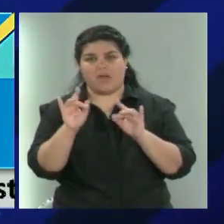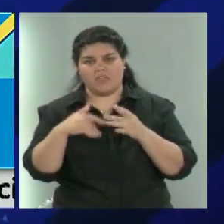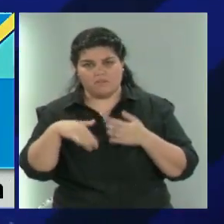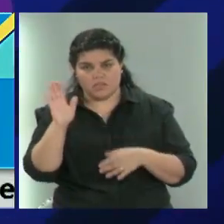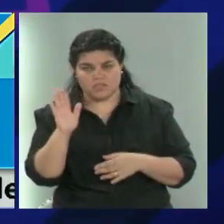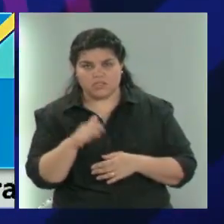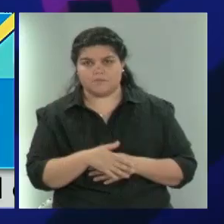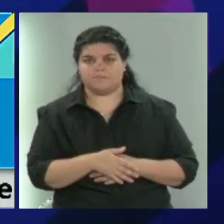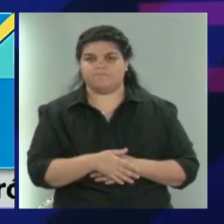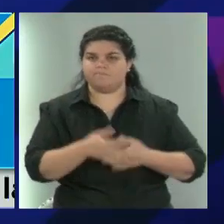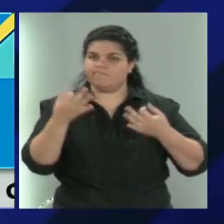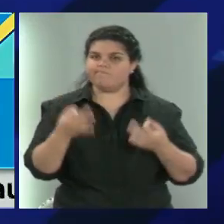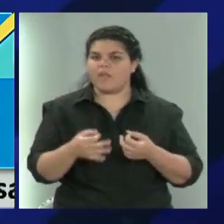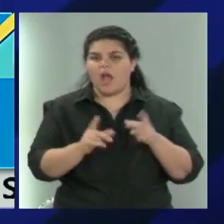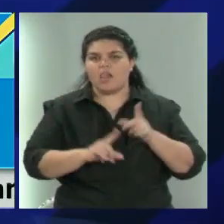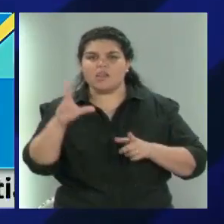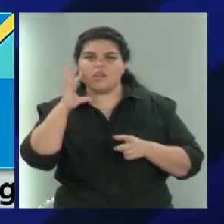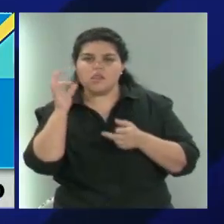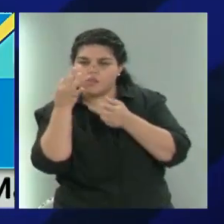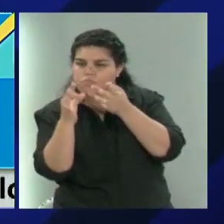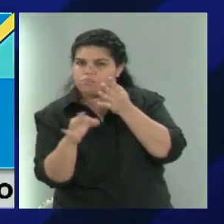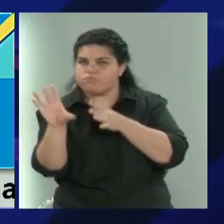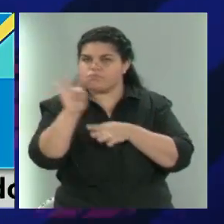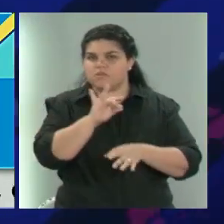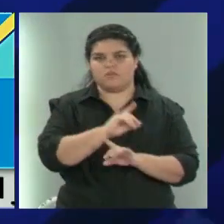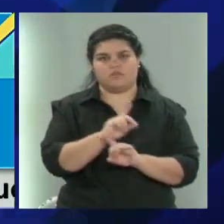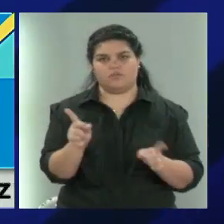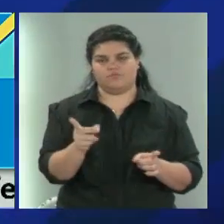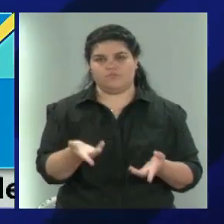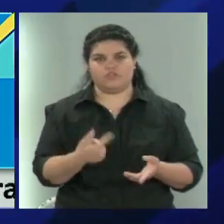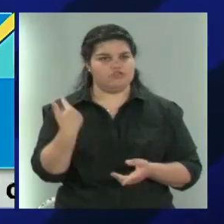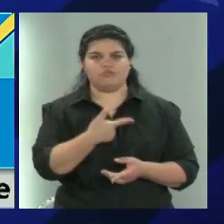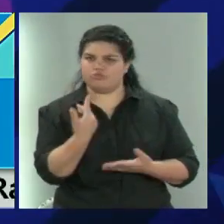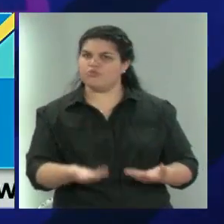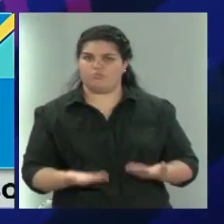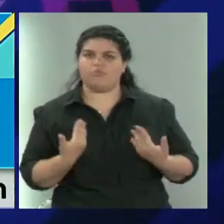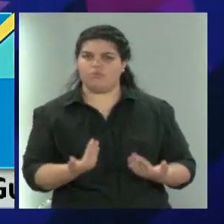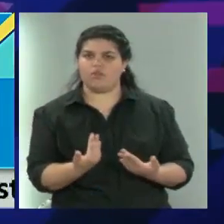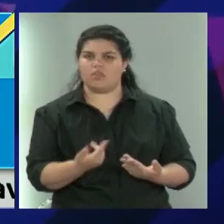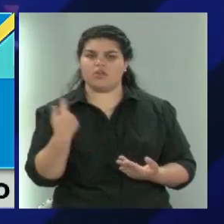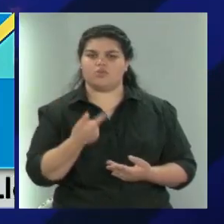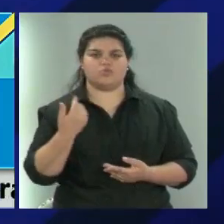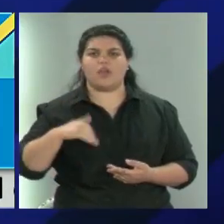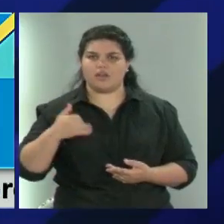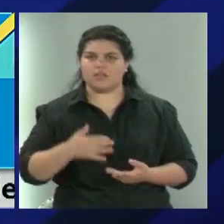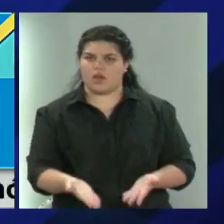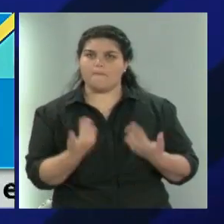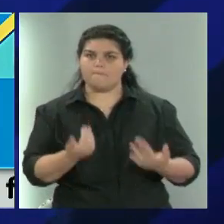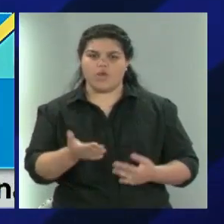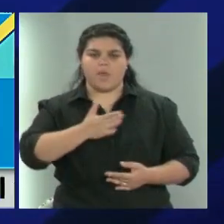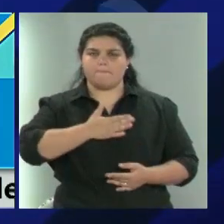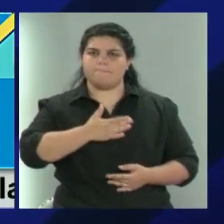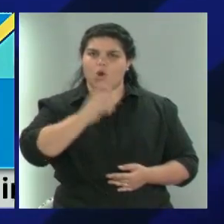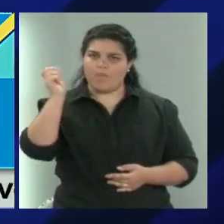no quedarme con un detalle nada más. Y creo que somos capaces, estoy seguro que somos capaces los argentinos para buscar nuestro